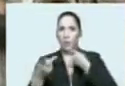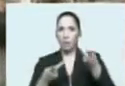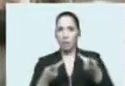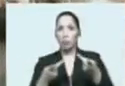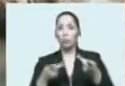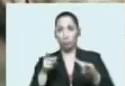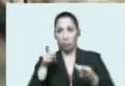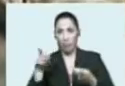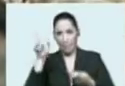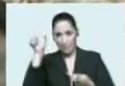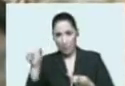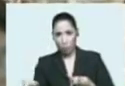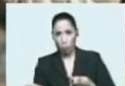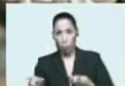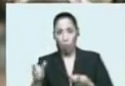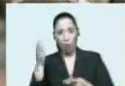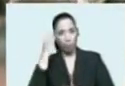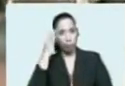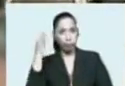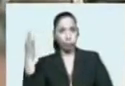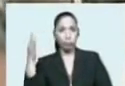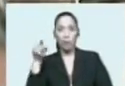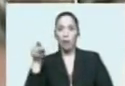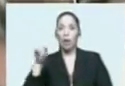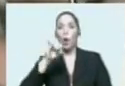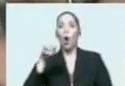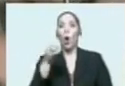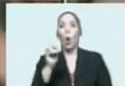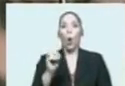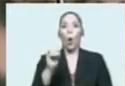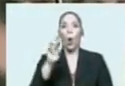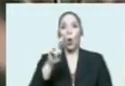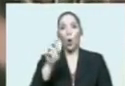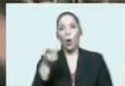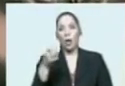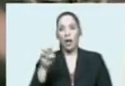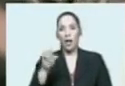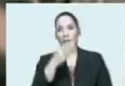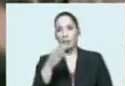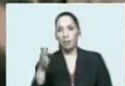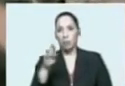lucha que llevó a muerte rodríguez padre hasta aquel julio